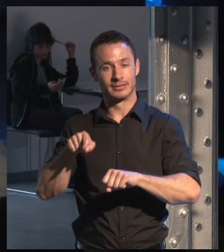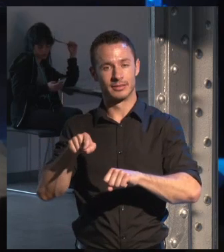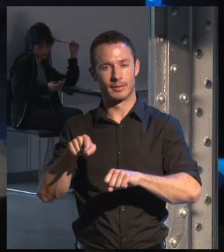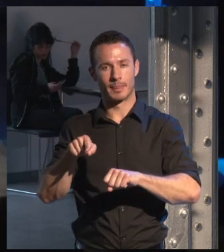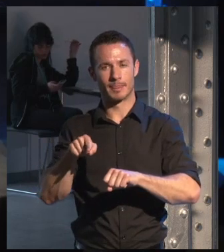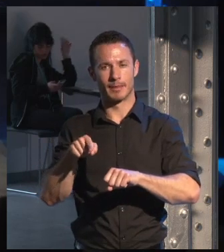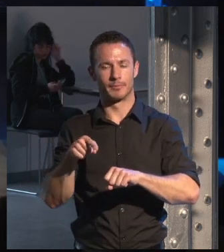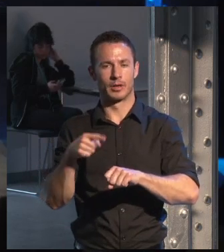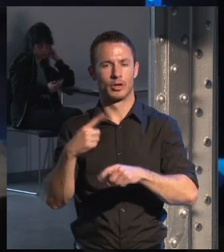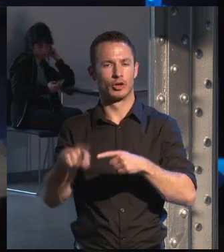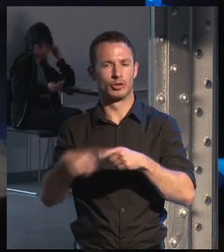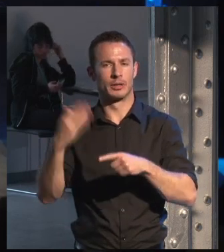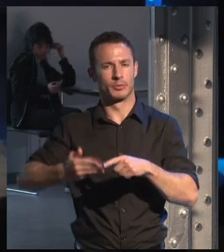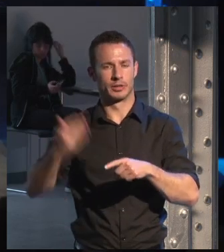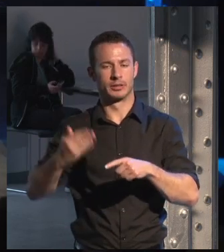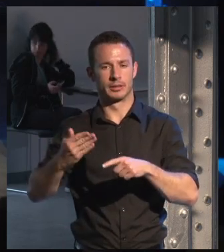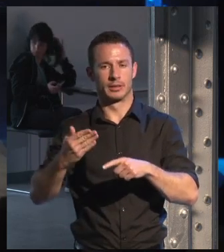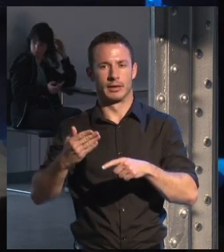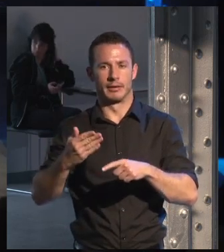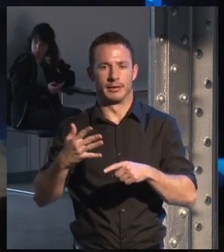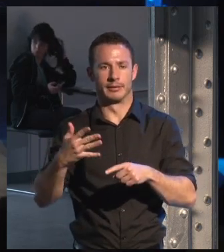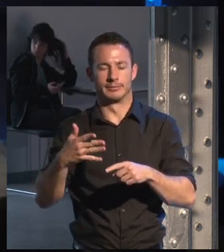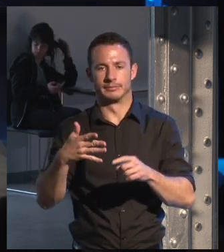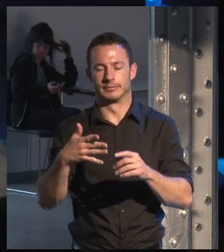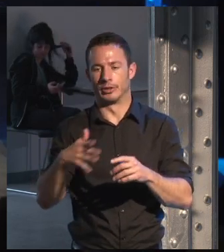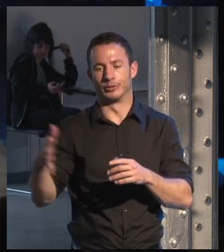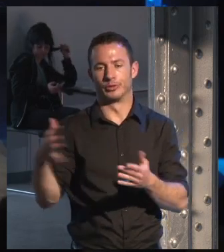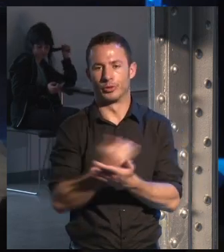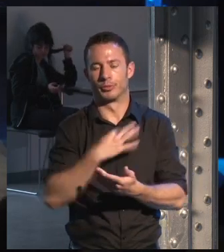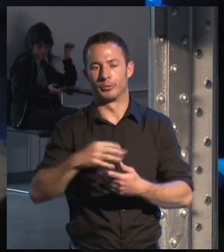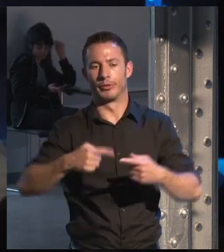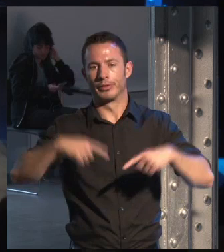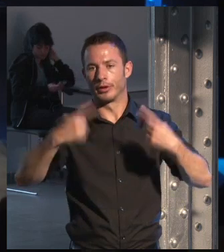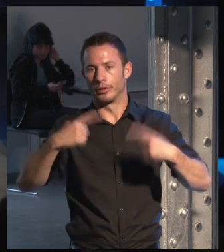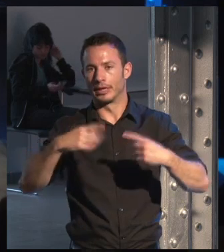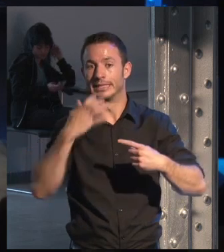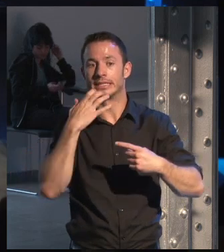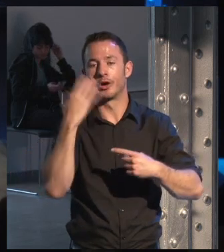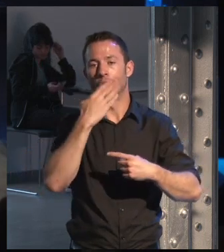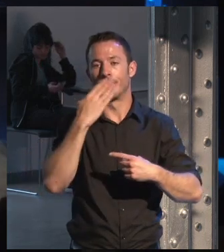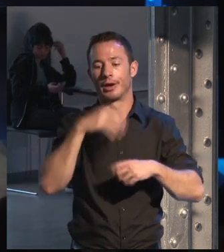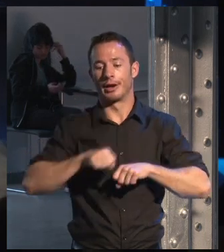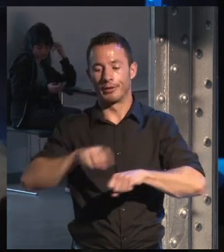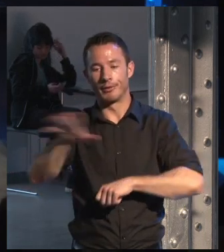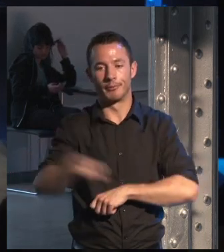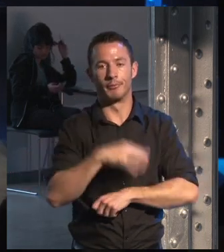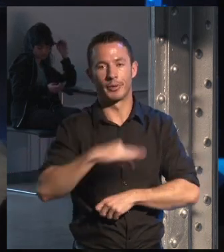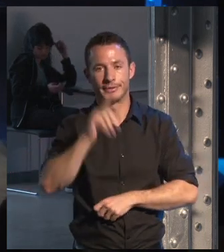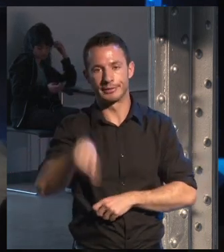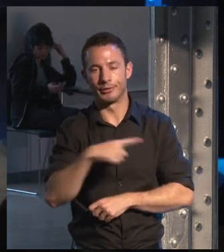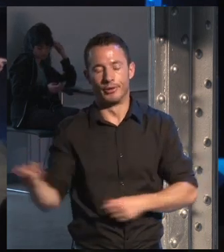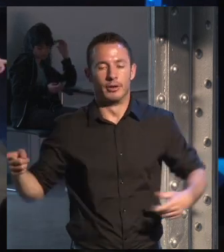de las cuestiones más importantes es que todos podríamos estar discutiendo si ese carrito se lo puede permitir un colegio o no, si ese carrito puede